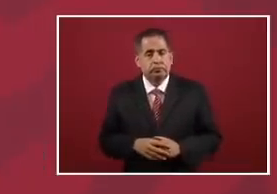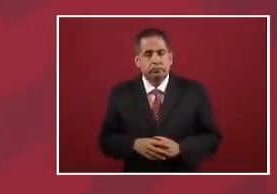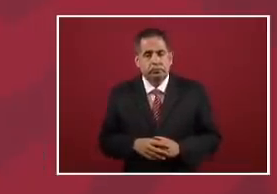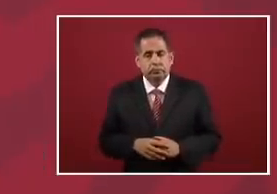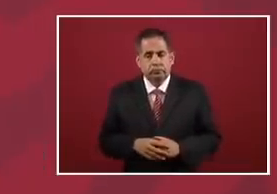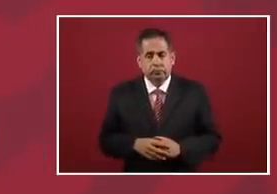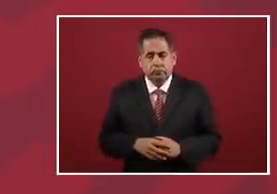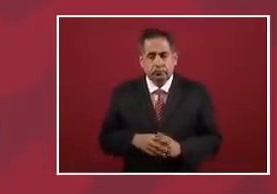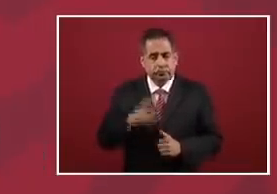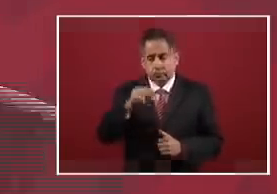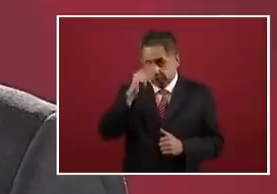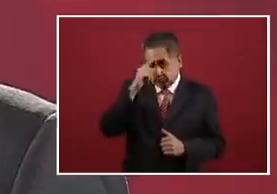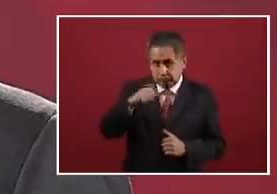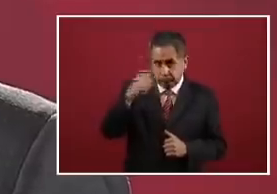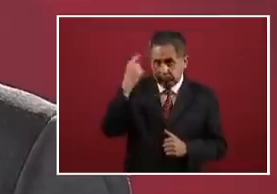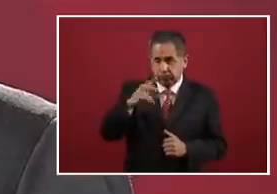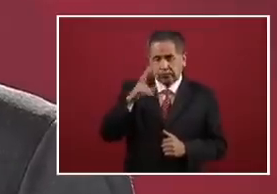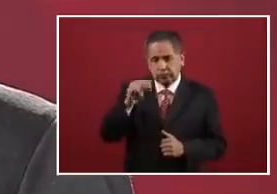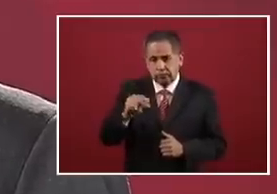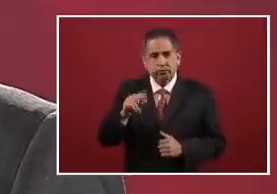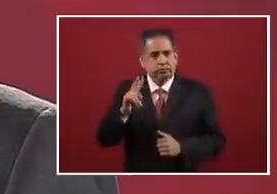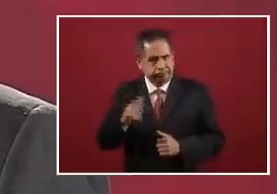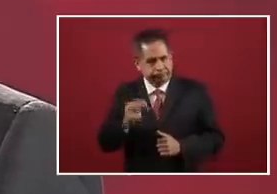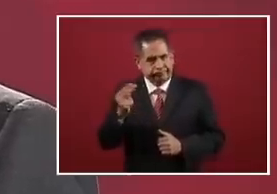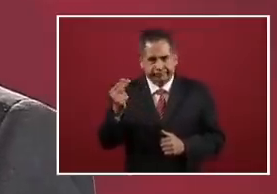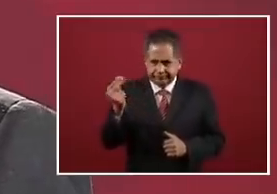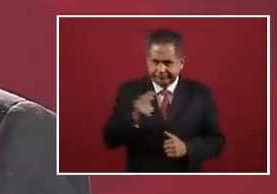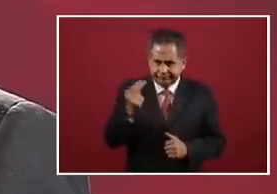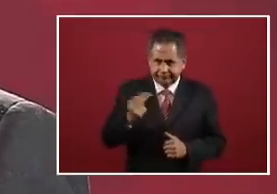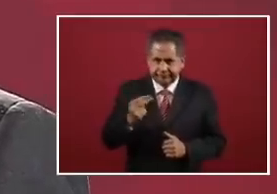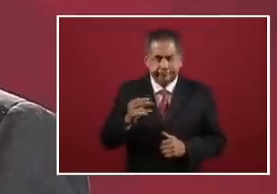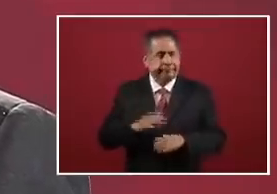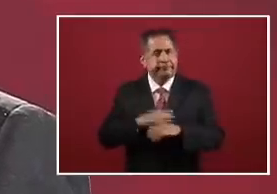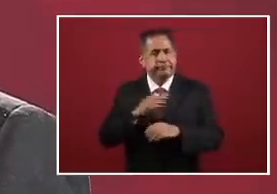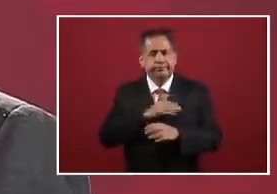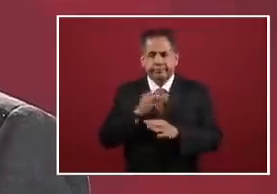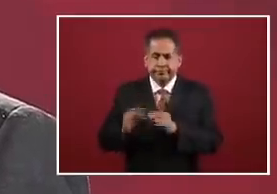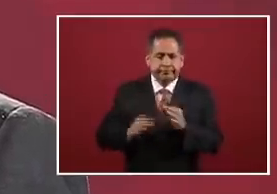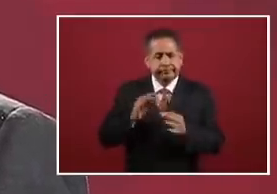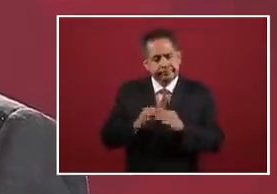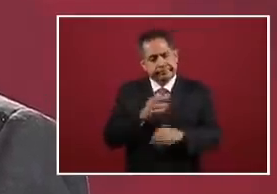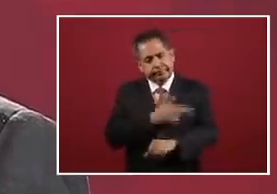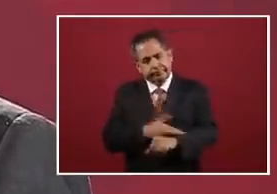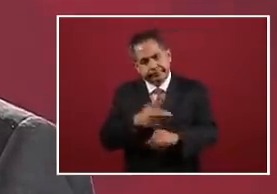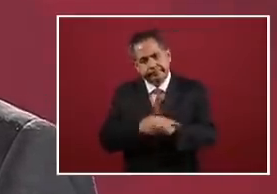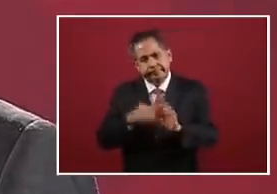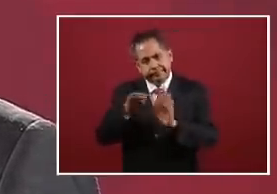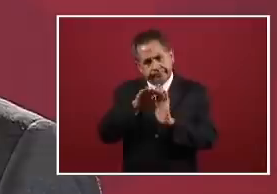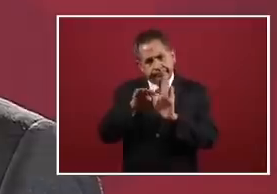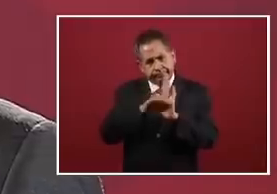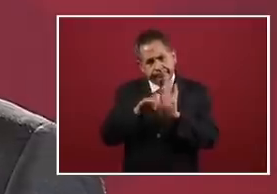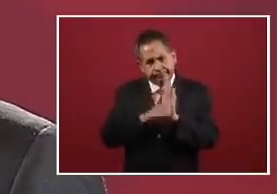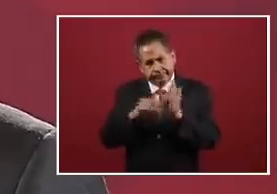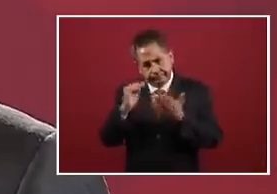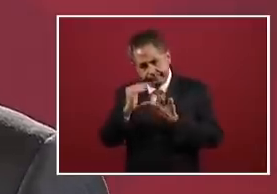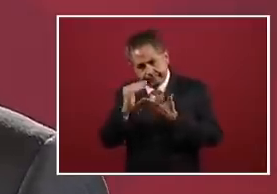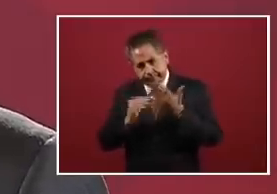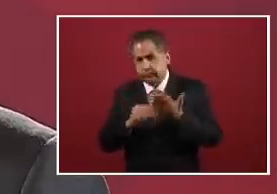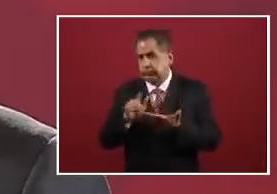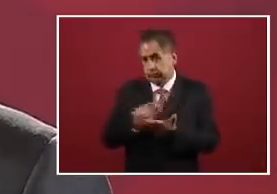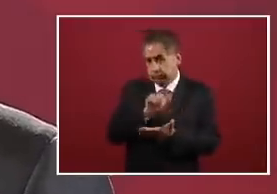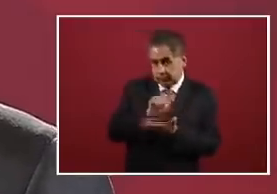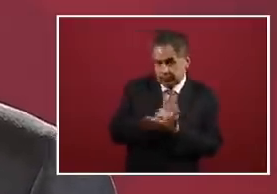un asunto fácil, se requiere cumplir con una serie de procedimientos